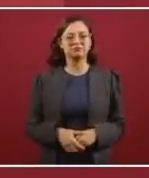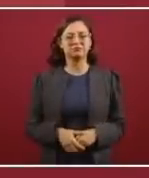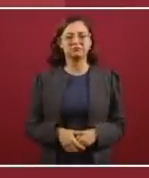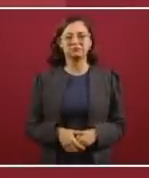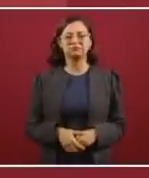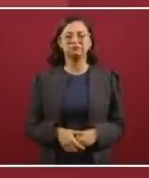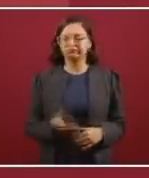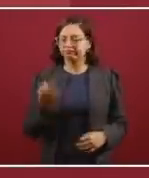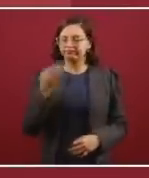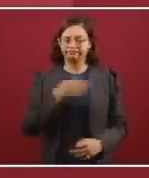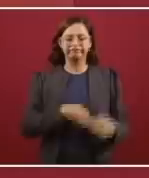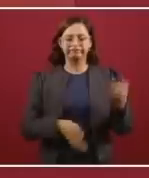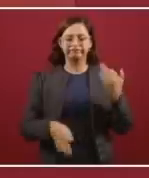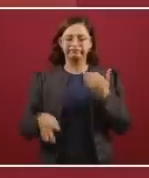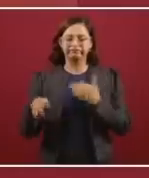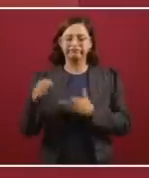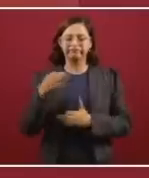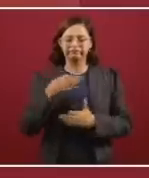Todos estamos